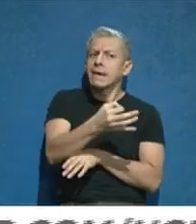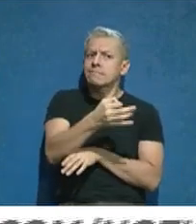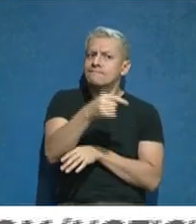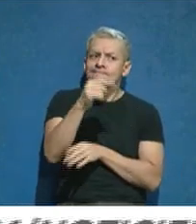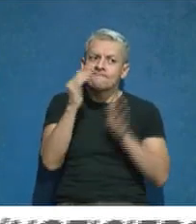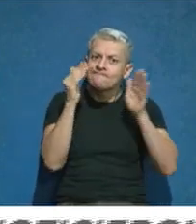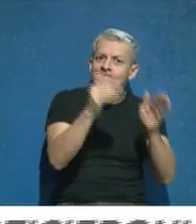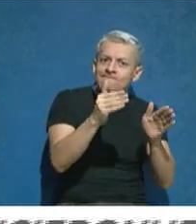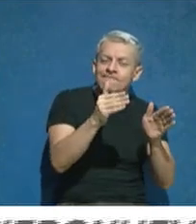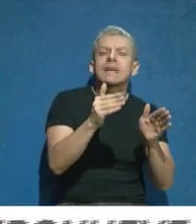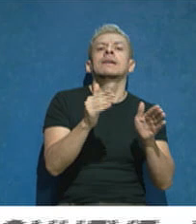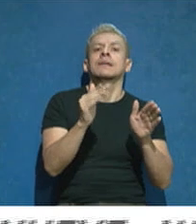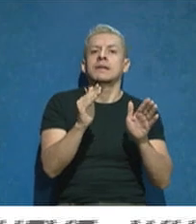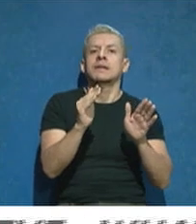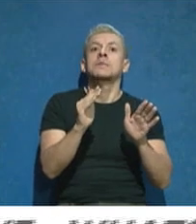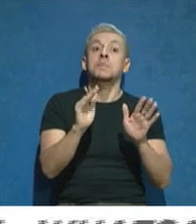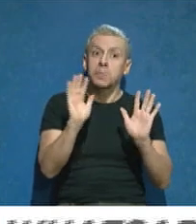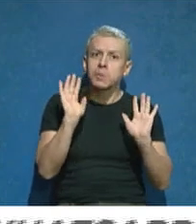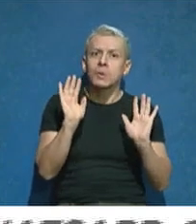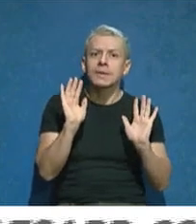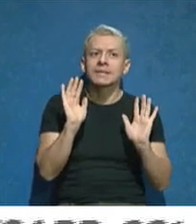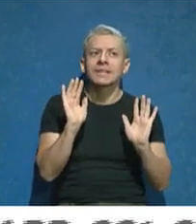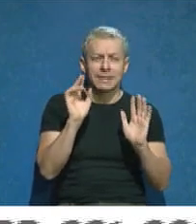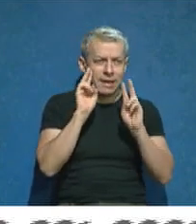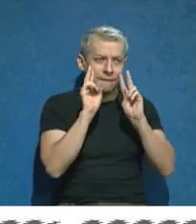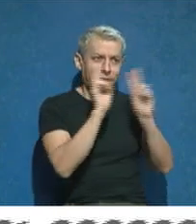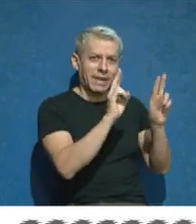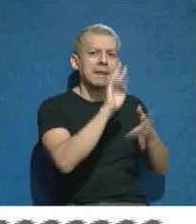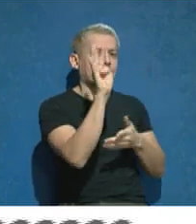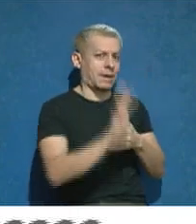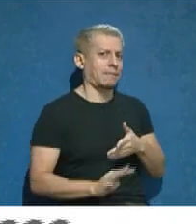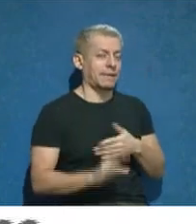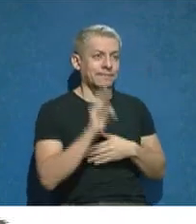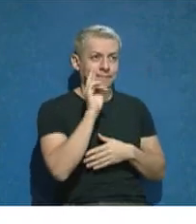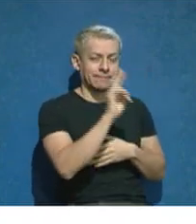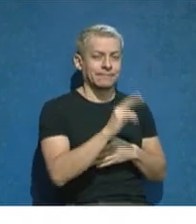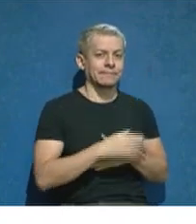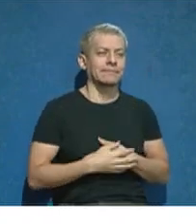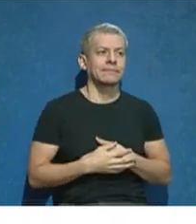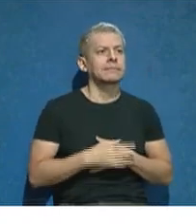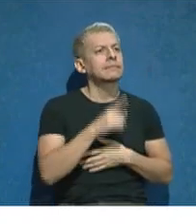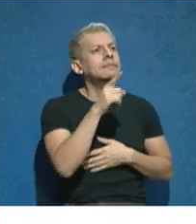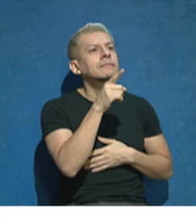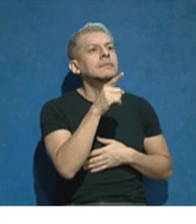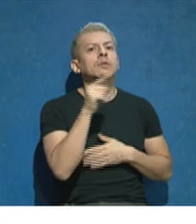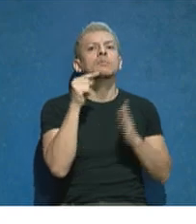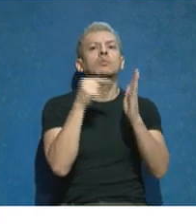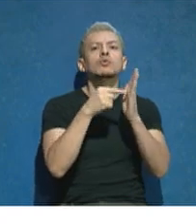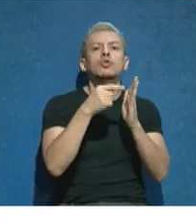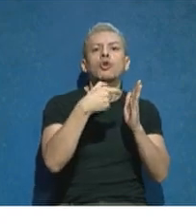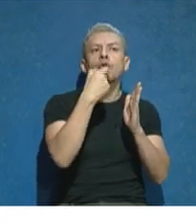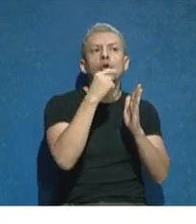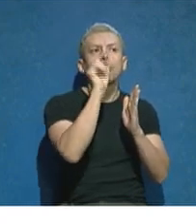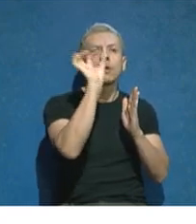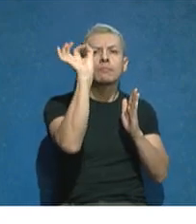Hay un dato que podría llegar a ser un elemento. Prestemos atención al mapa que vamos a poner en pantalla, sí, que nos muestra con puntos rojos los